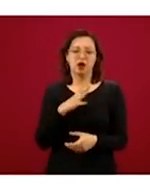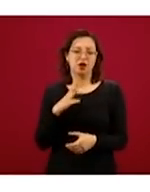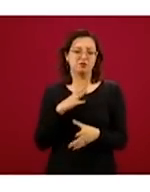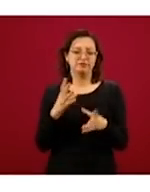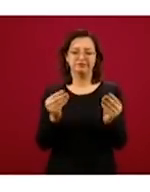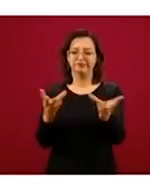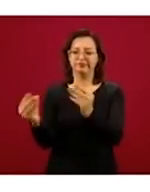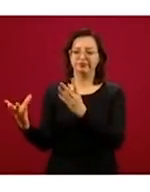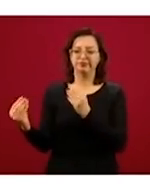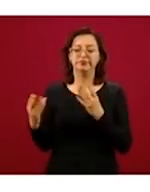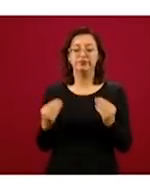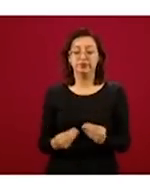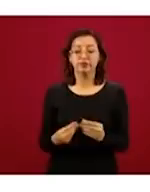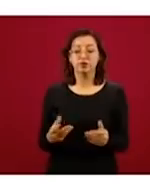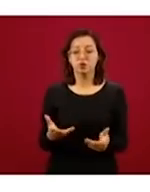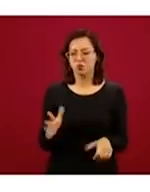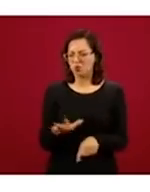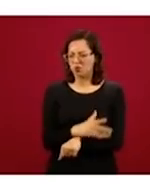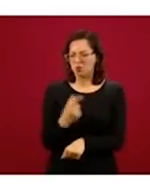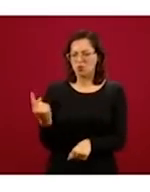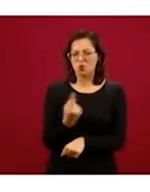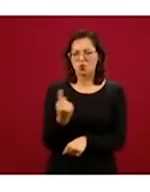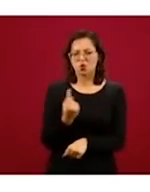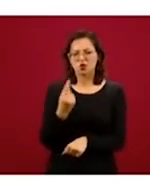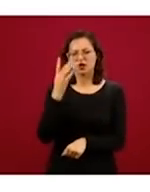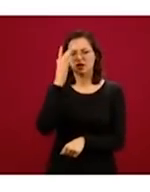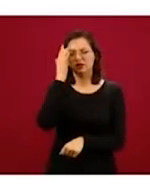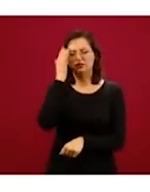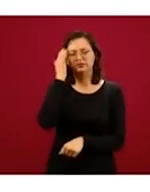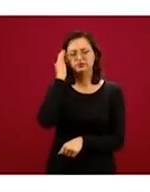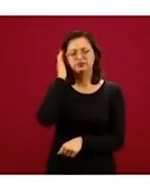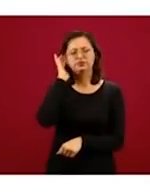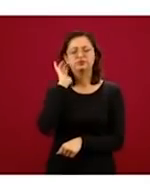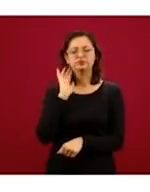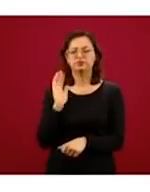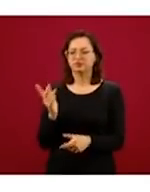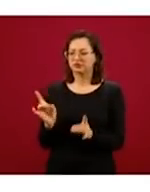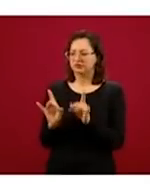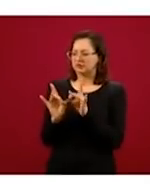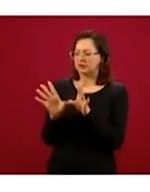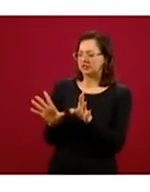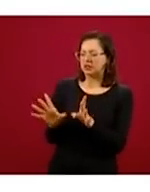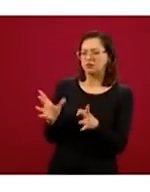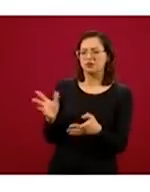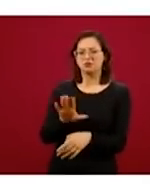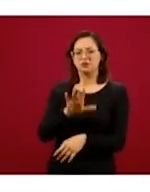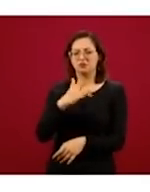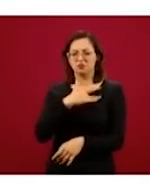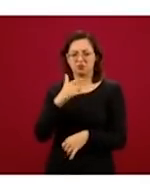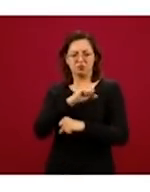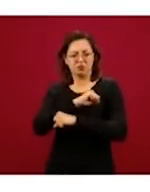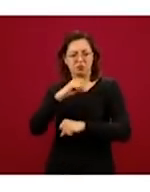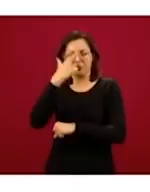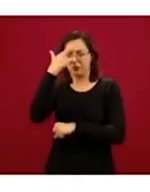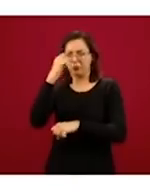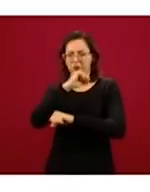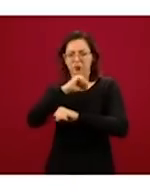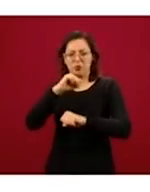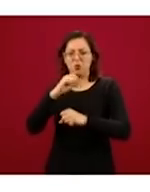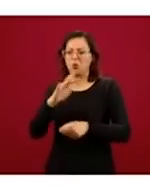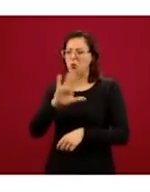importante es que la causa final o médica o biológica de estos infartos son